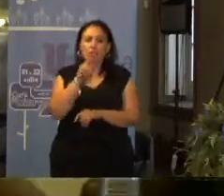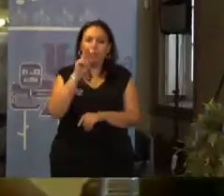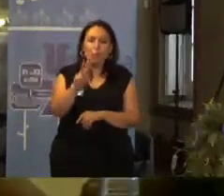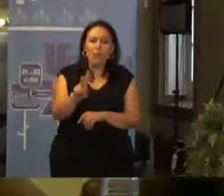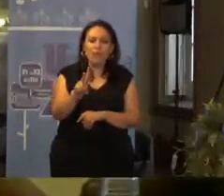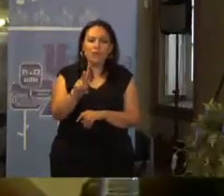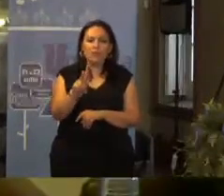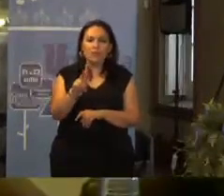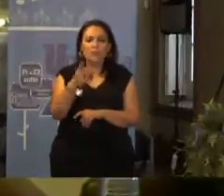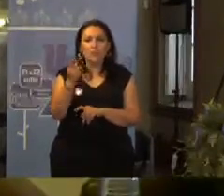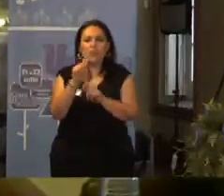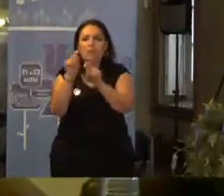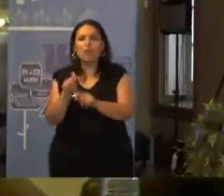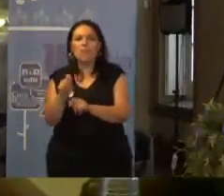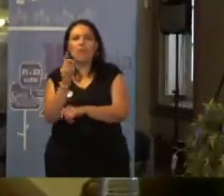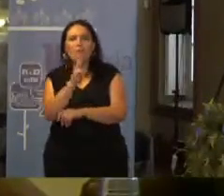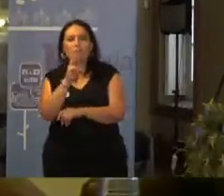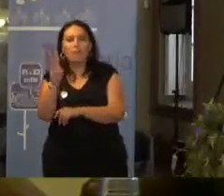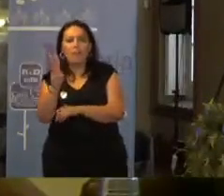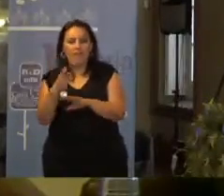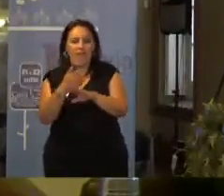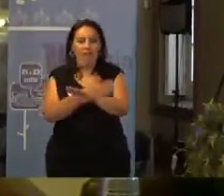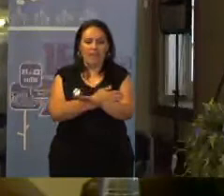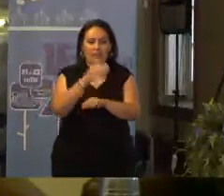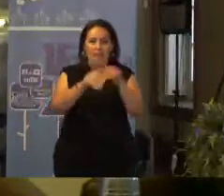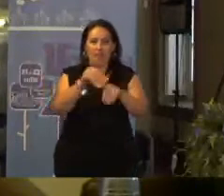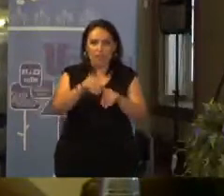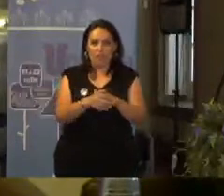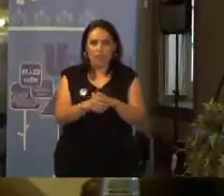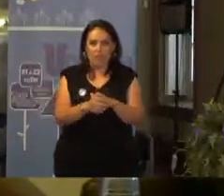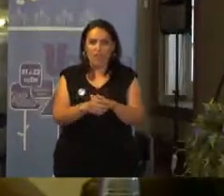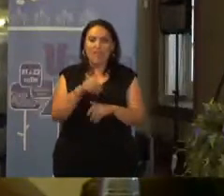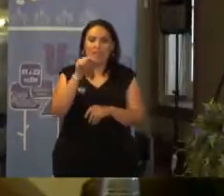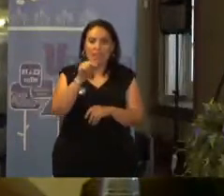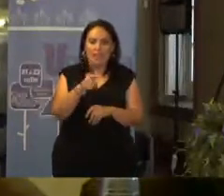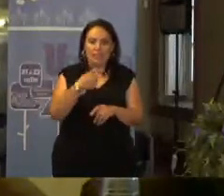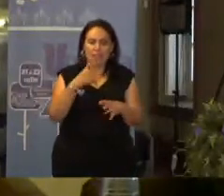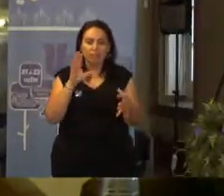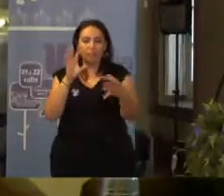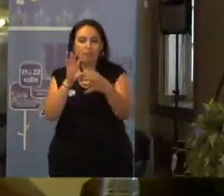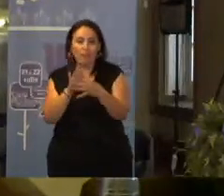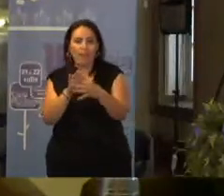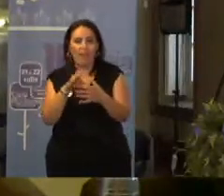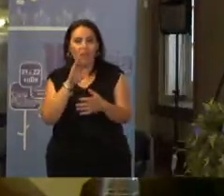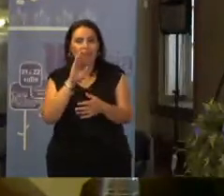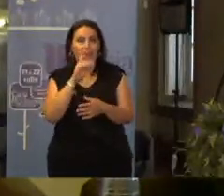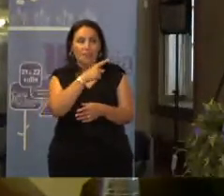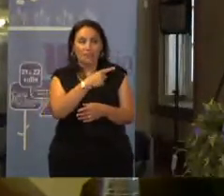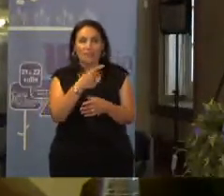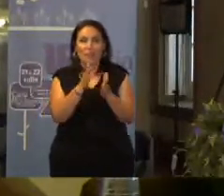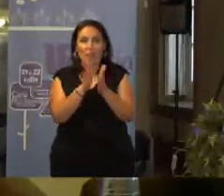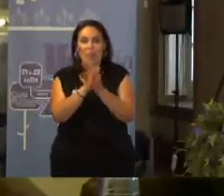Partido Popular con anterioridade a unhas eleccións. E aí engancho co que decía María Xosé